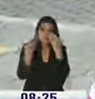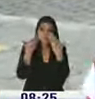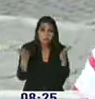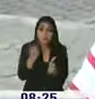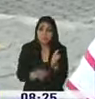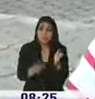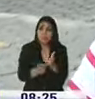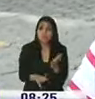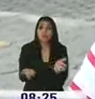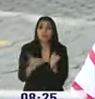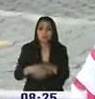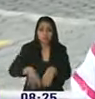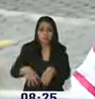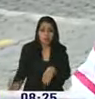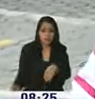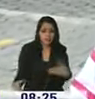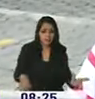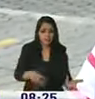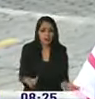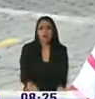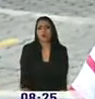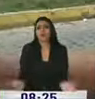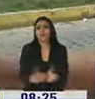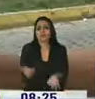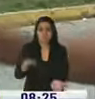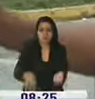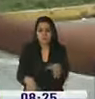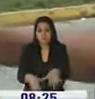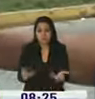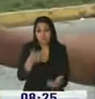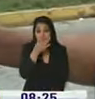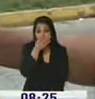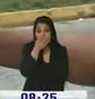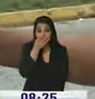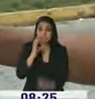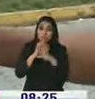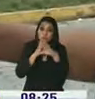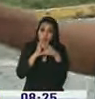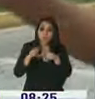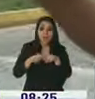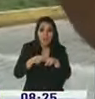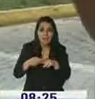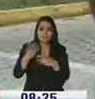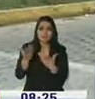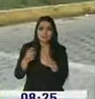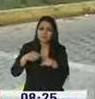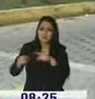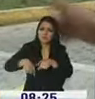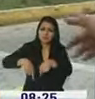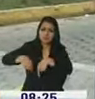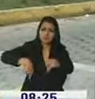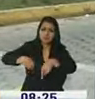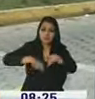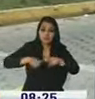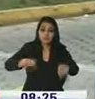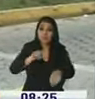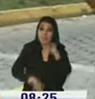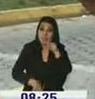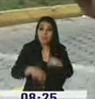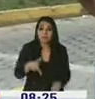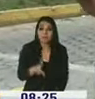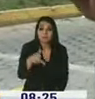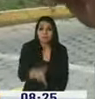nuevamente les volvieron a zafar y nuevamente la pusieron a poner. Por aquí suben buses, suben taxis, rutas, todo, pero se daña la calle, ya no quieren subir,